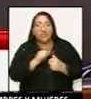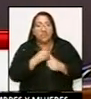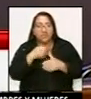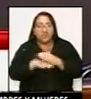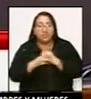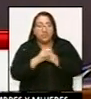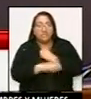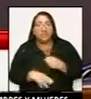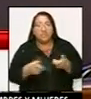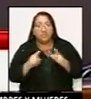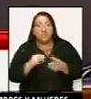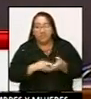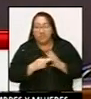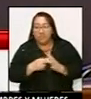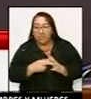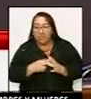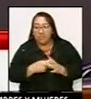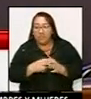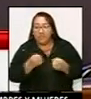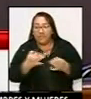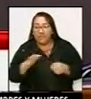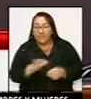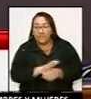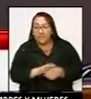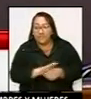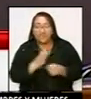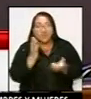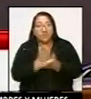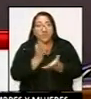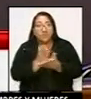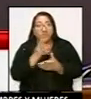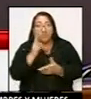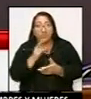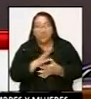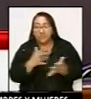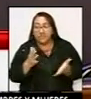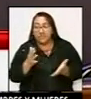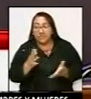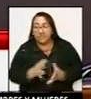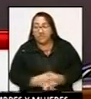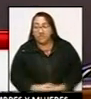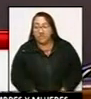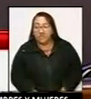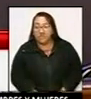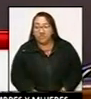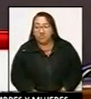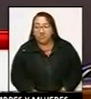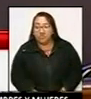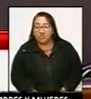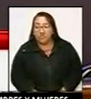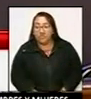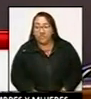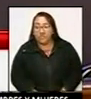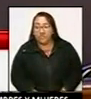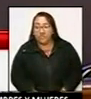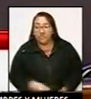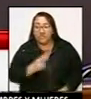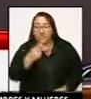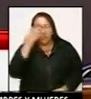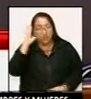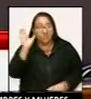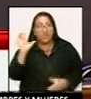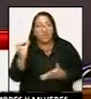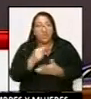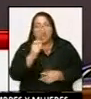interior del país cuando ni siquiera hay la cantidad suficiente de escuelas ni de profesores? Nuestros profesores no saben qué hacer porque han sido quitados